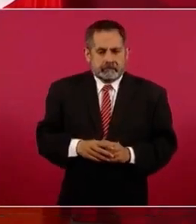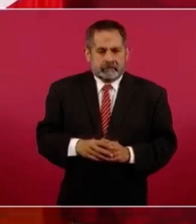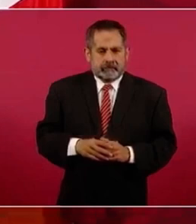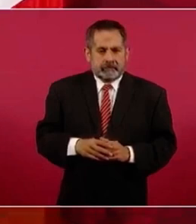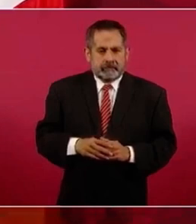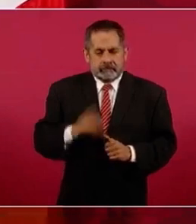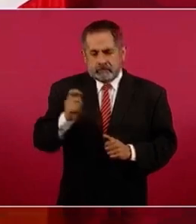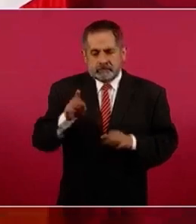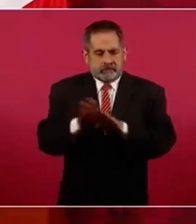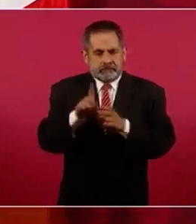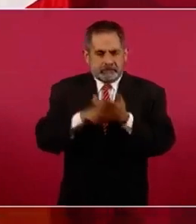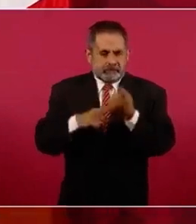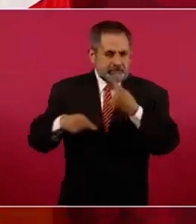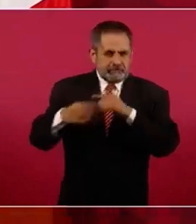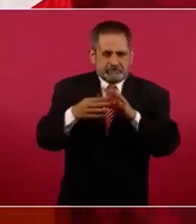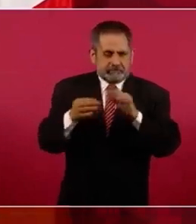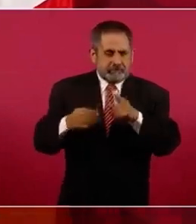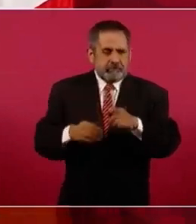todavía